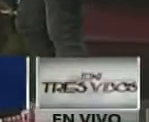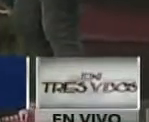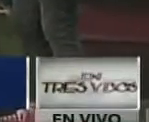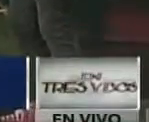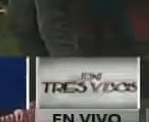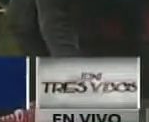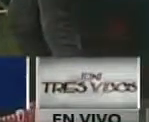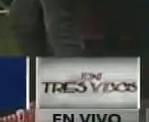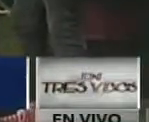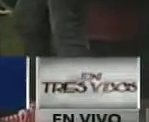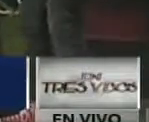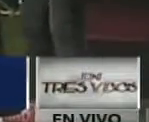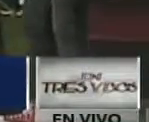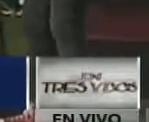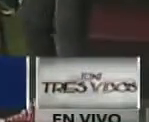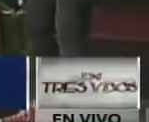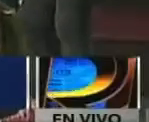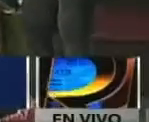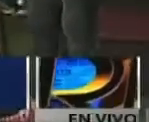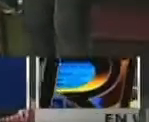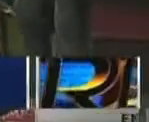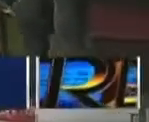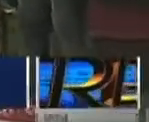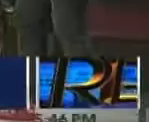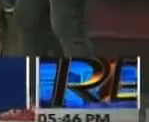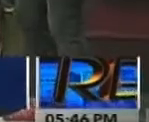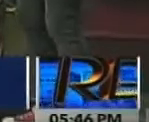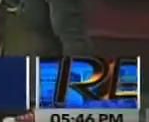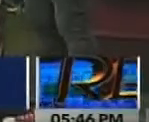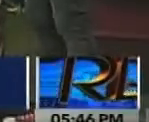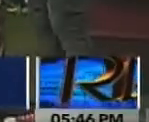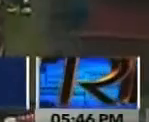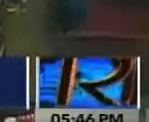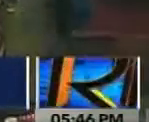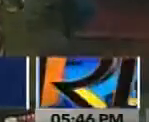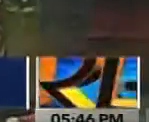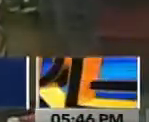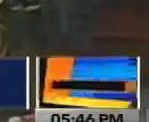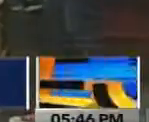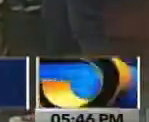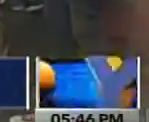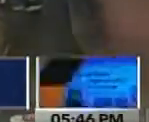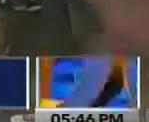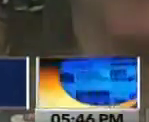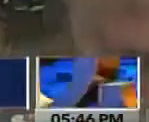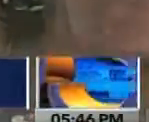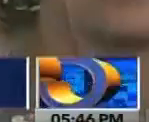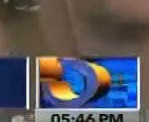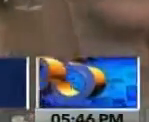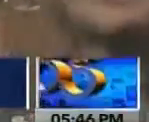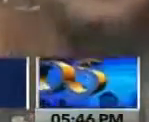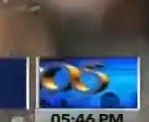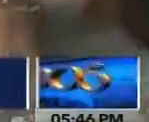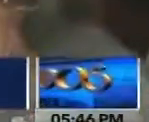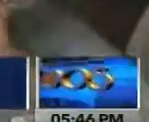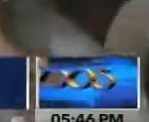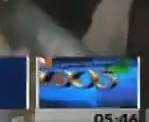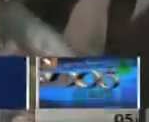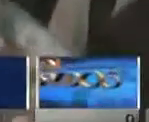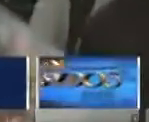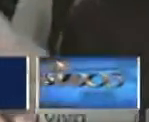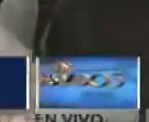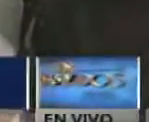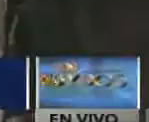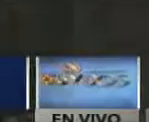Oh, oh. Oh, oh, oh. Te volviste más fácil que la tabla del dos, que la tabla